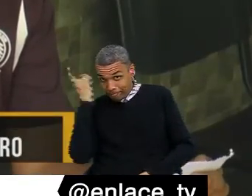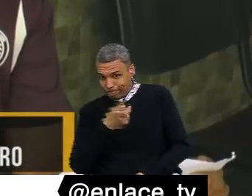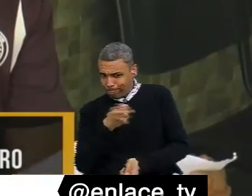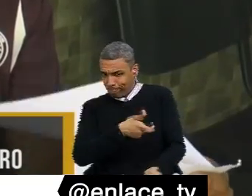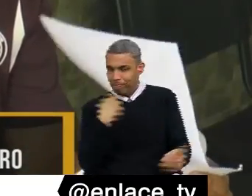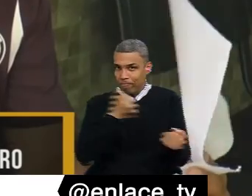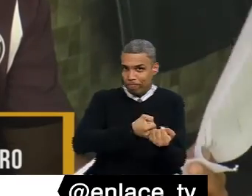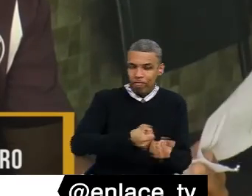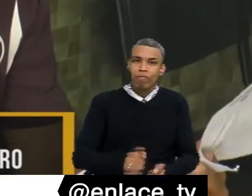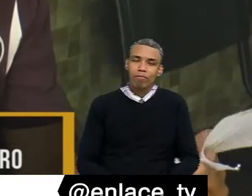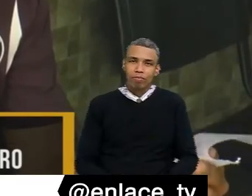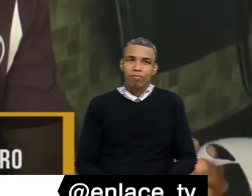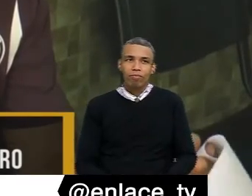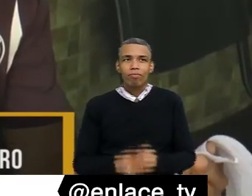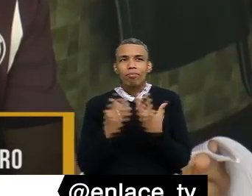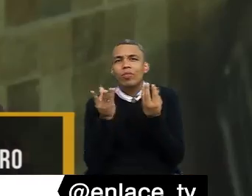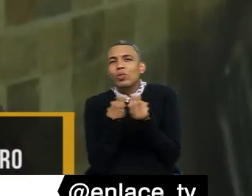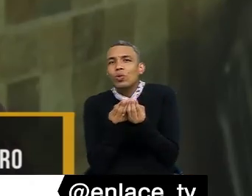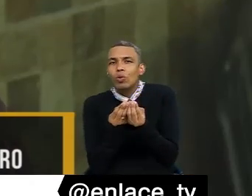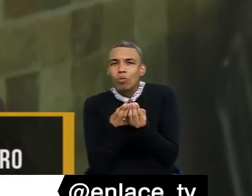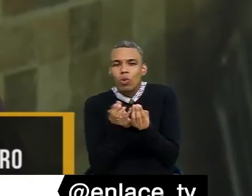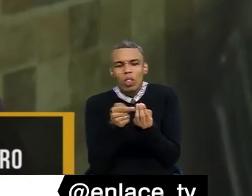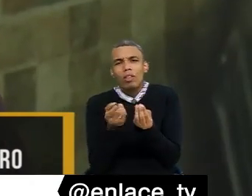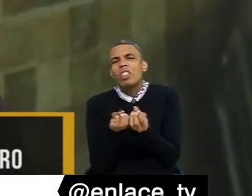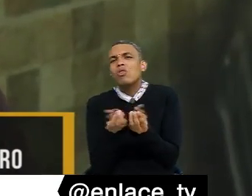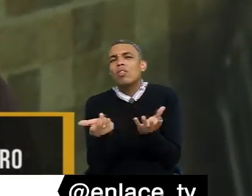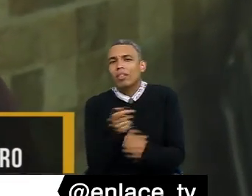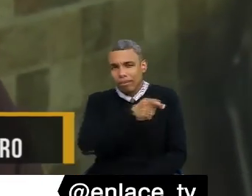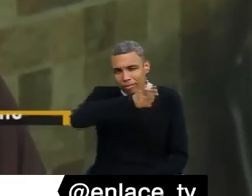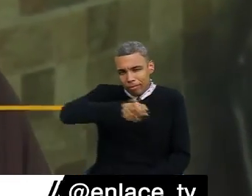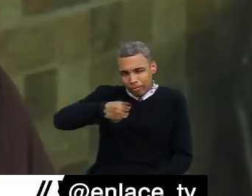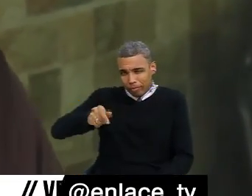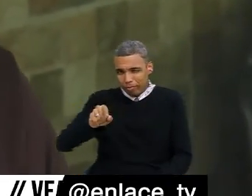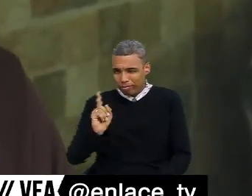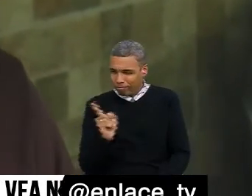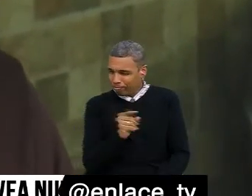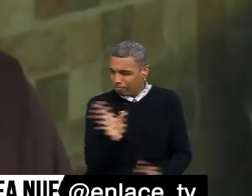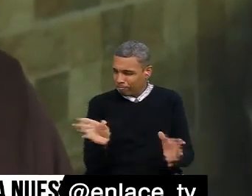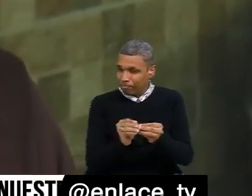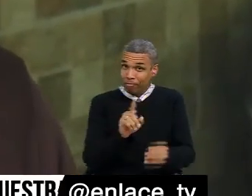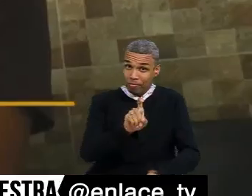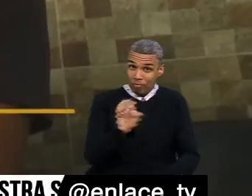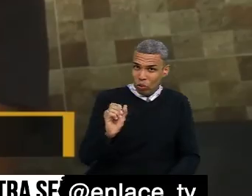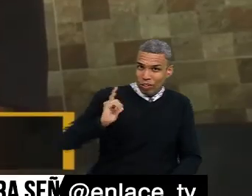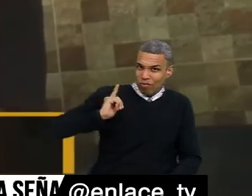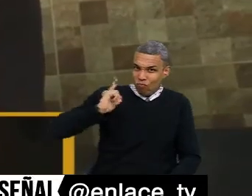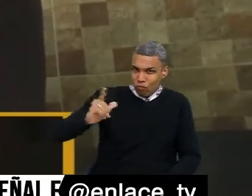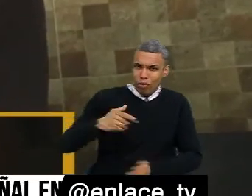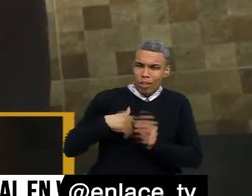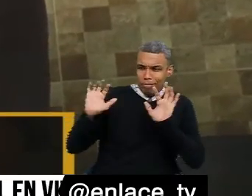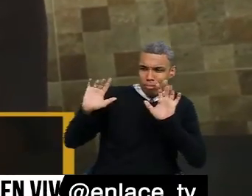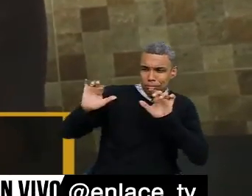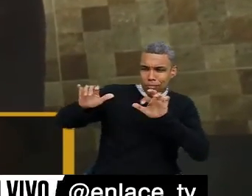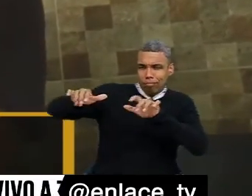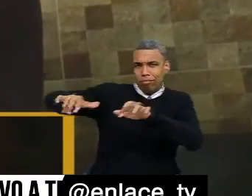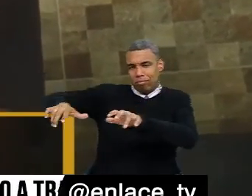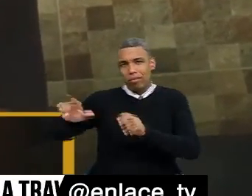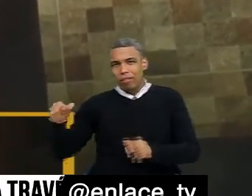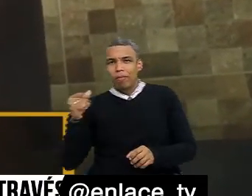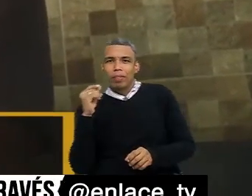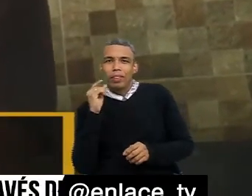conformada por más de 60 ediles parte la mañana de este miércoles rumbo a la ciudad de Pereira para participar del 10º Congreso Nacional de Juntas Administradoras